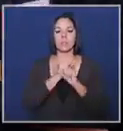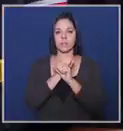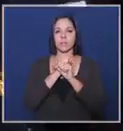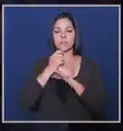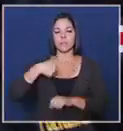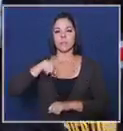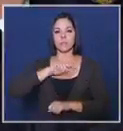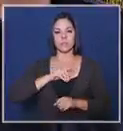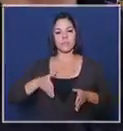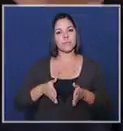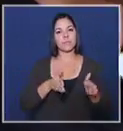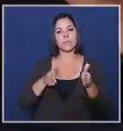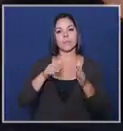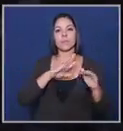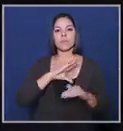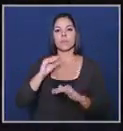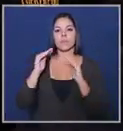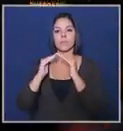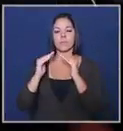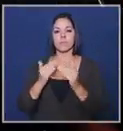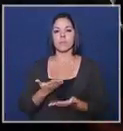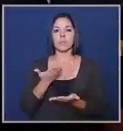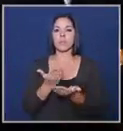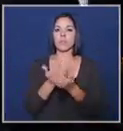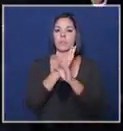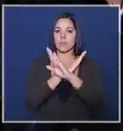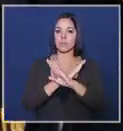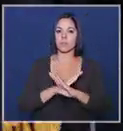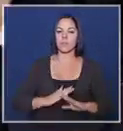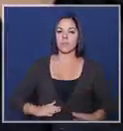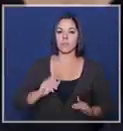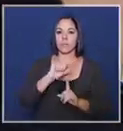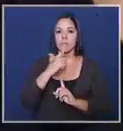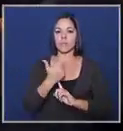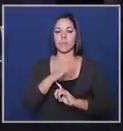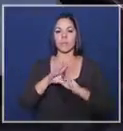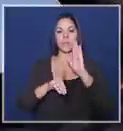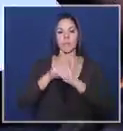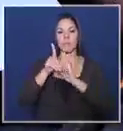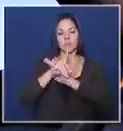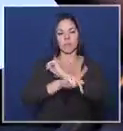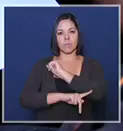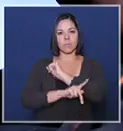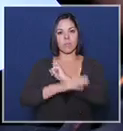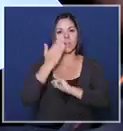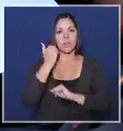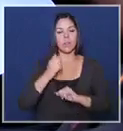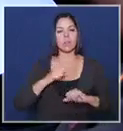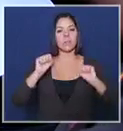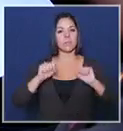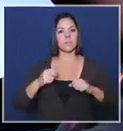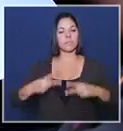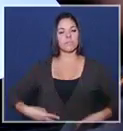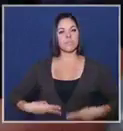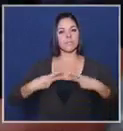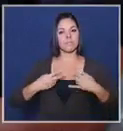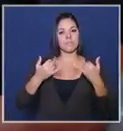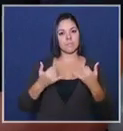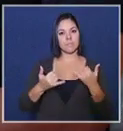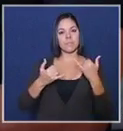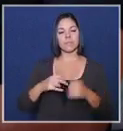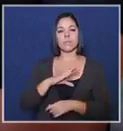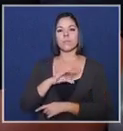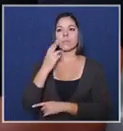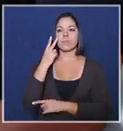La seguridad de nuestras calles y hogares contribuye a la paz social y al desarrollo del país, pues nos permite vivir el presente